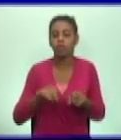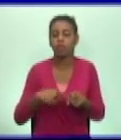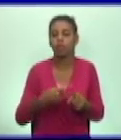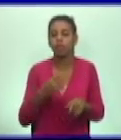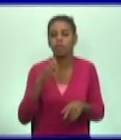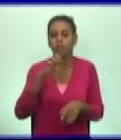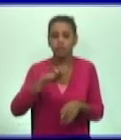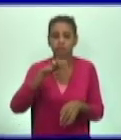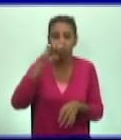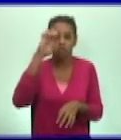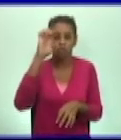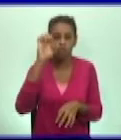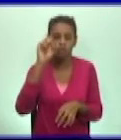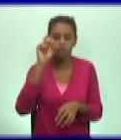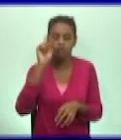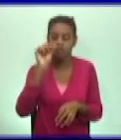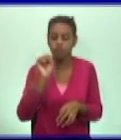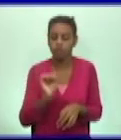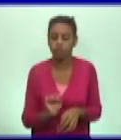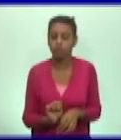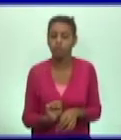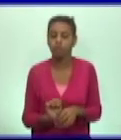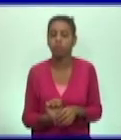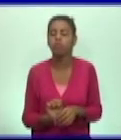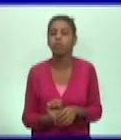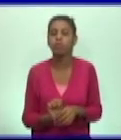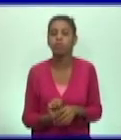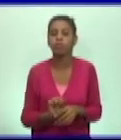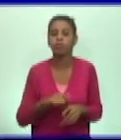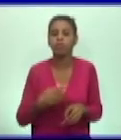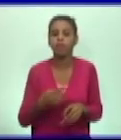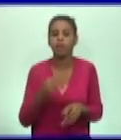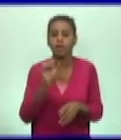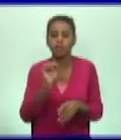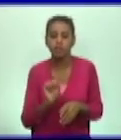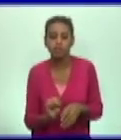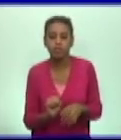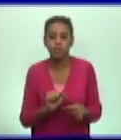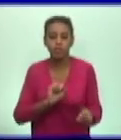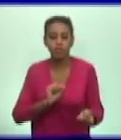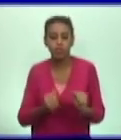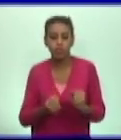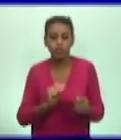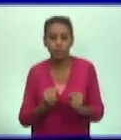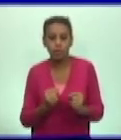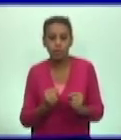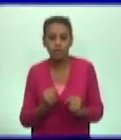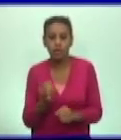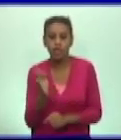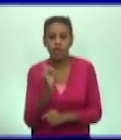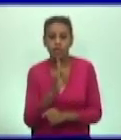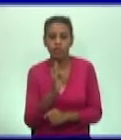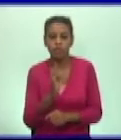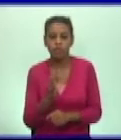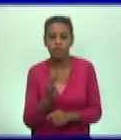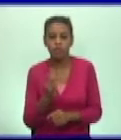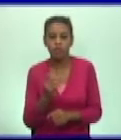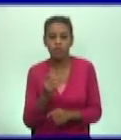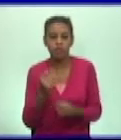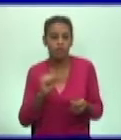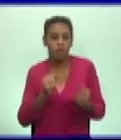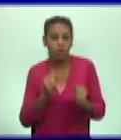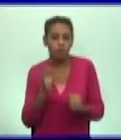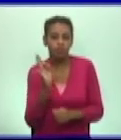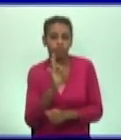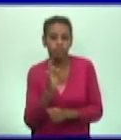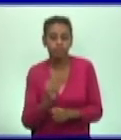estaba dividido en el norte y en el sur, y que la parte del sur estaba dominada precisamente por los colonialistas